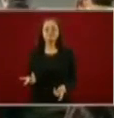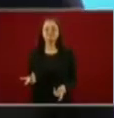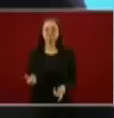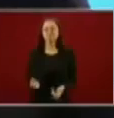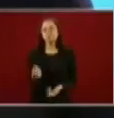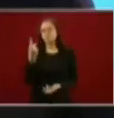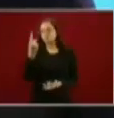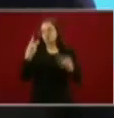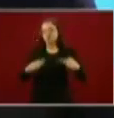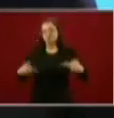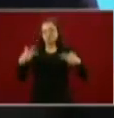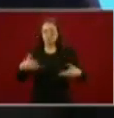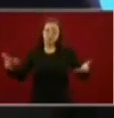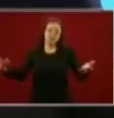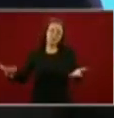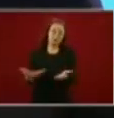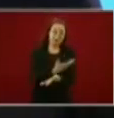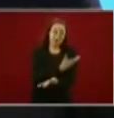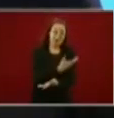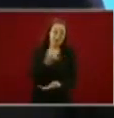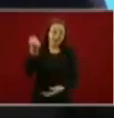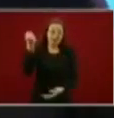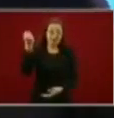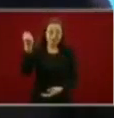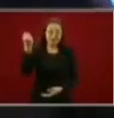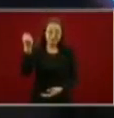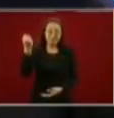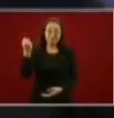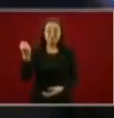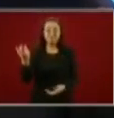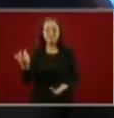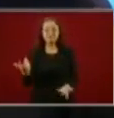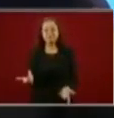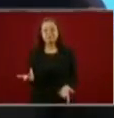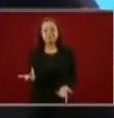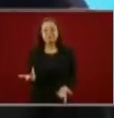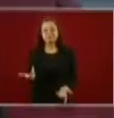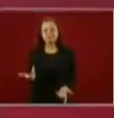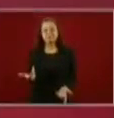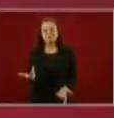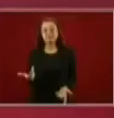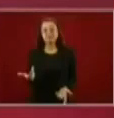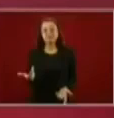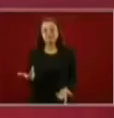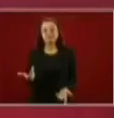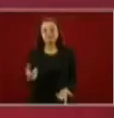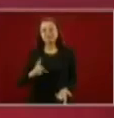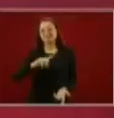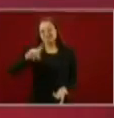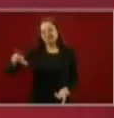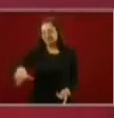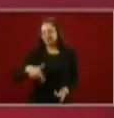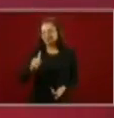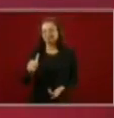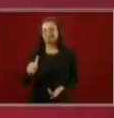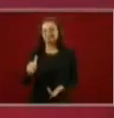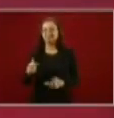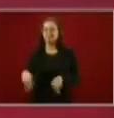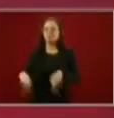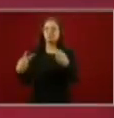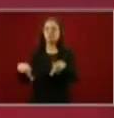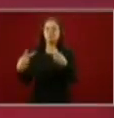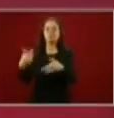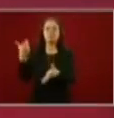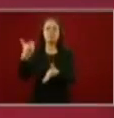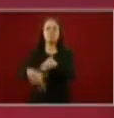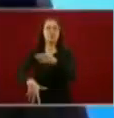juntas. Es gigante. Qué padre que la aerolínea en la que viajes tenga como ese... No sé, pagas un poquito más para irte súper cómodo. No, pero pagar muchísimo